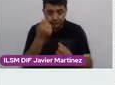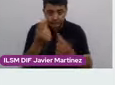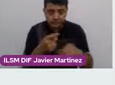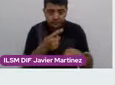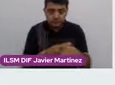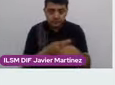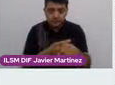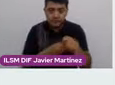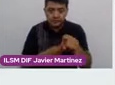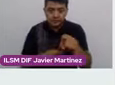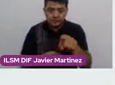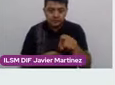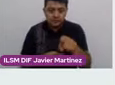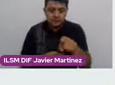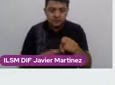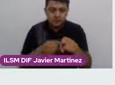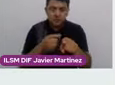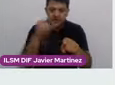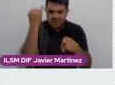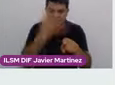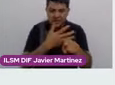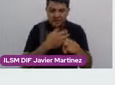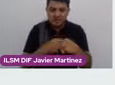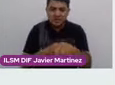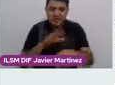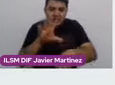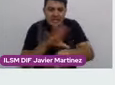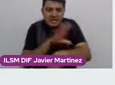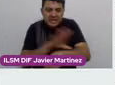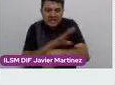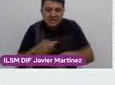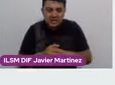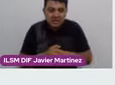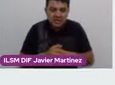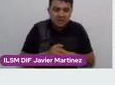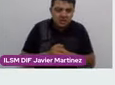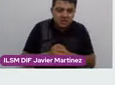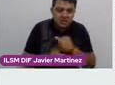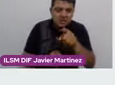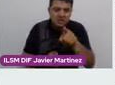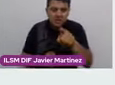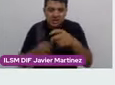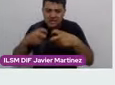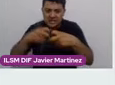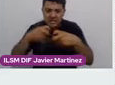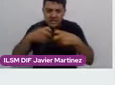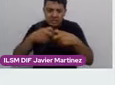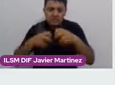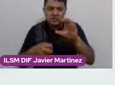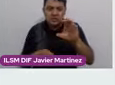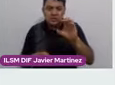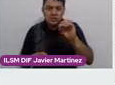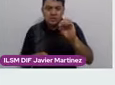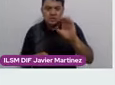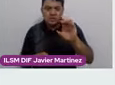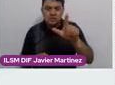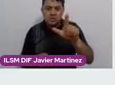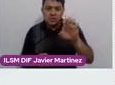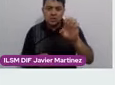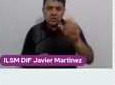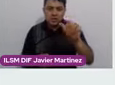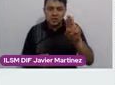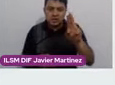Aquí vemos una imagen de resonancia magnética donde el nervio coclear, que es este que vemos aquí, está siendo enredado por